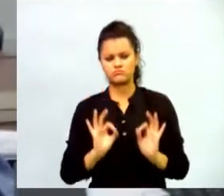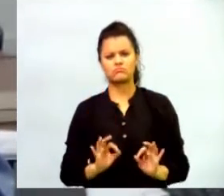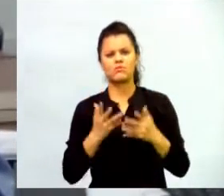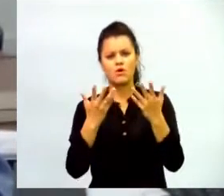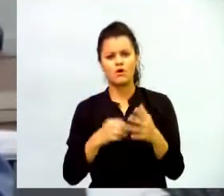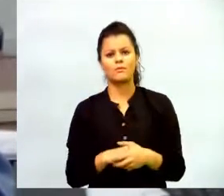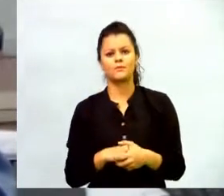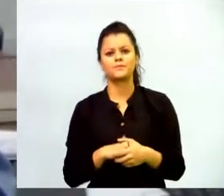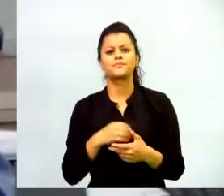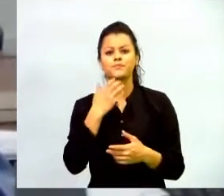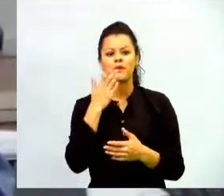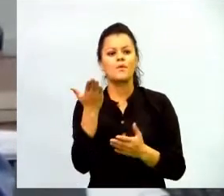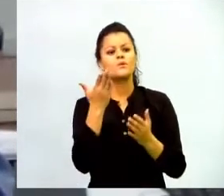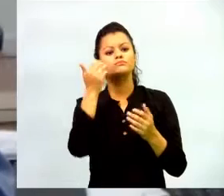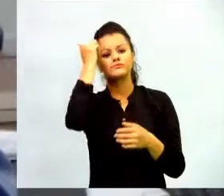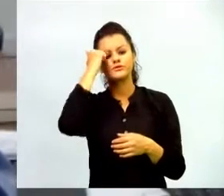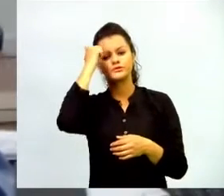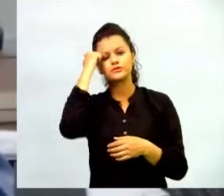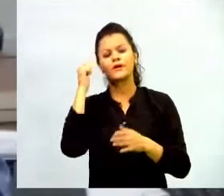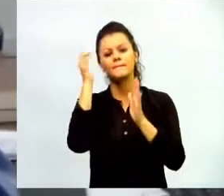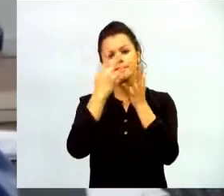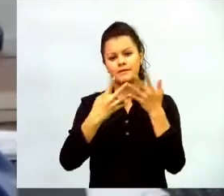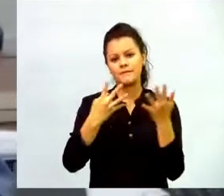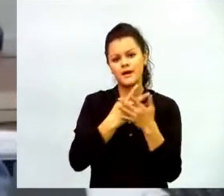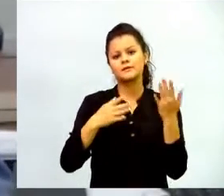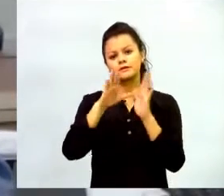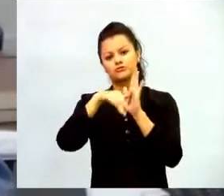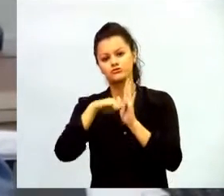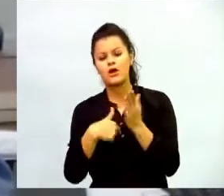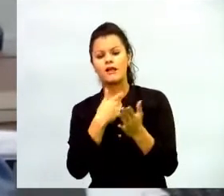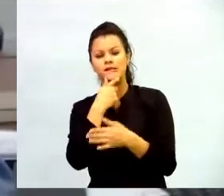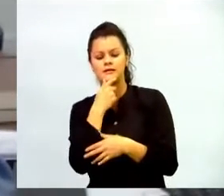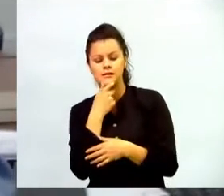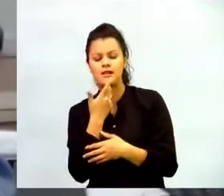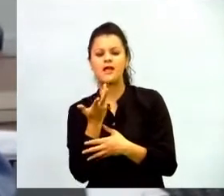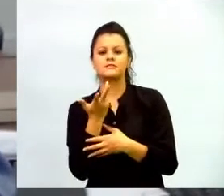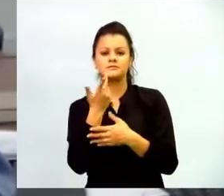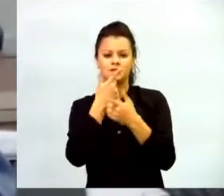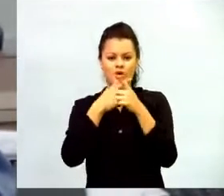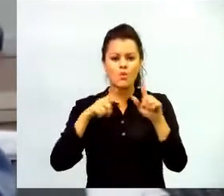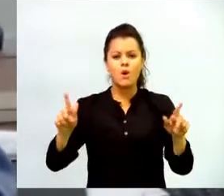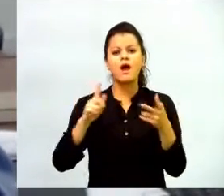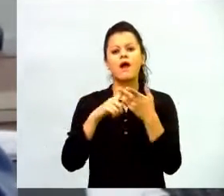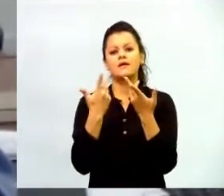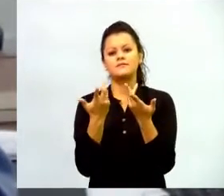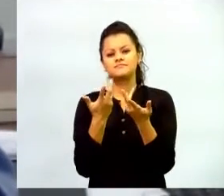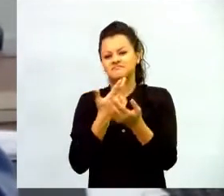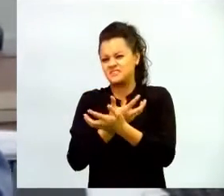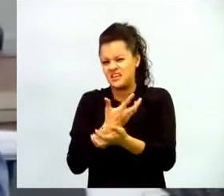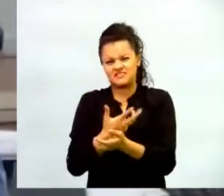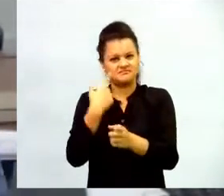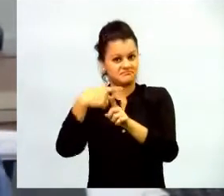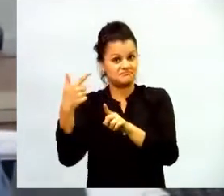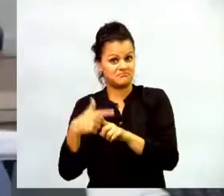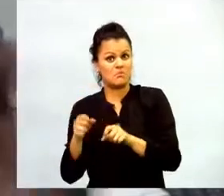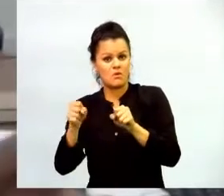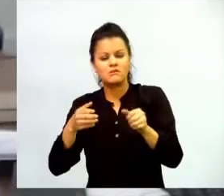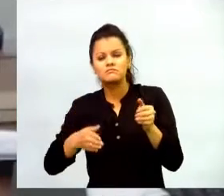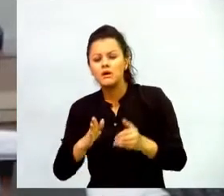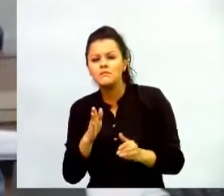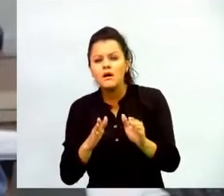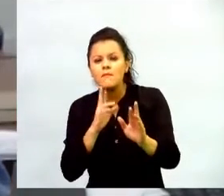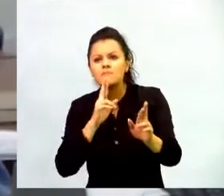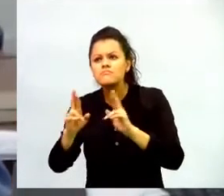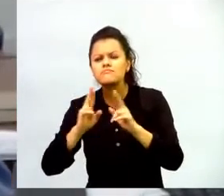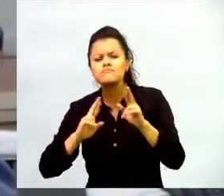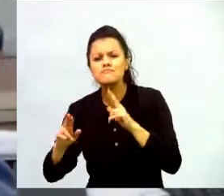docentes de matemáticas, de ciencias sociales, de inglés, de lenguaje, de ciencias naturales van a encontrar respuestas cuando requieran